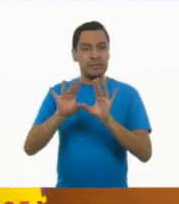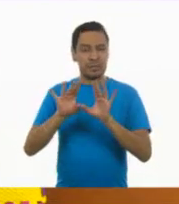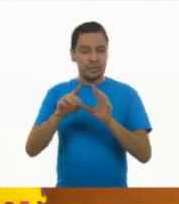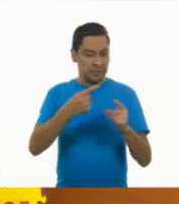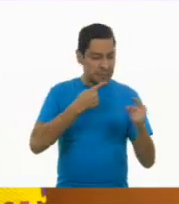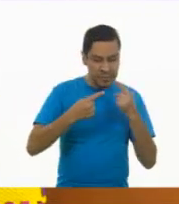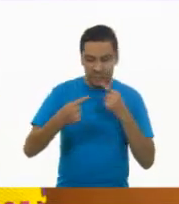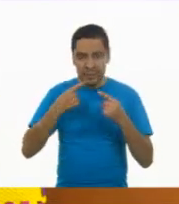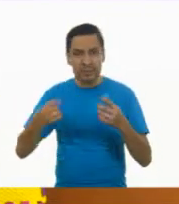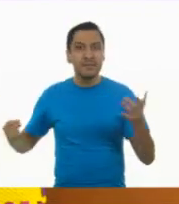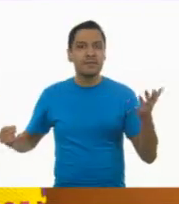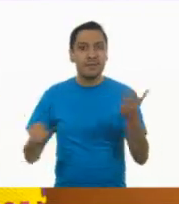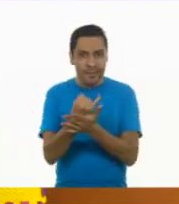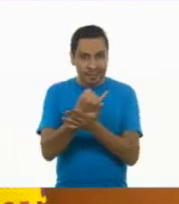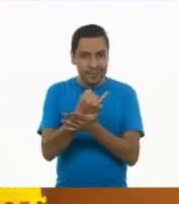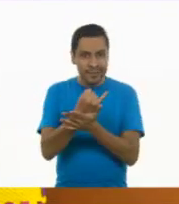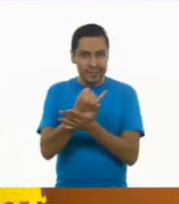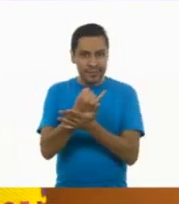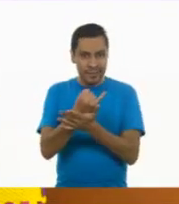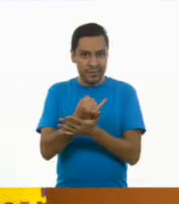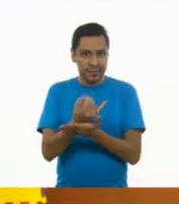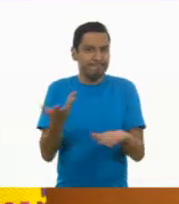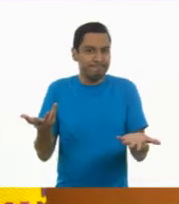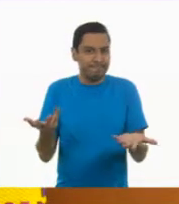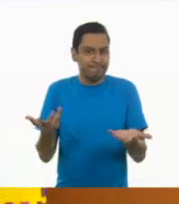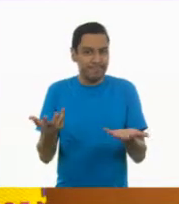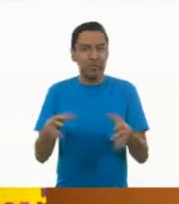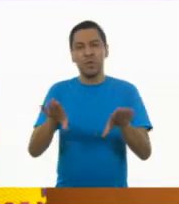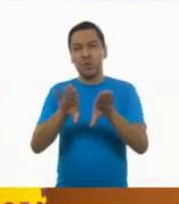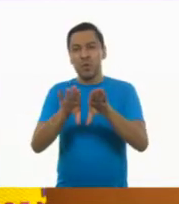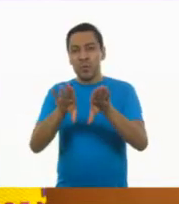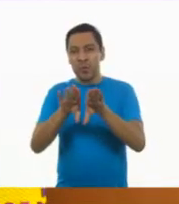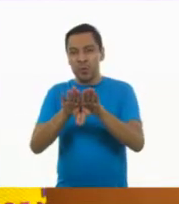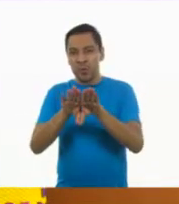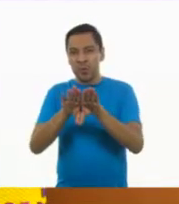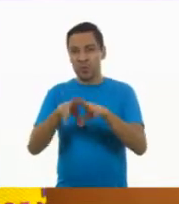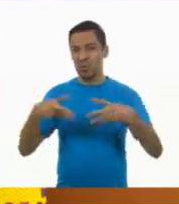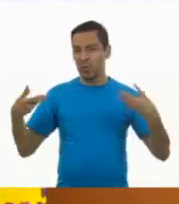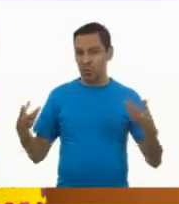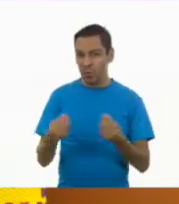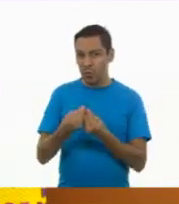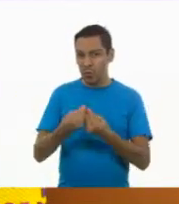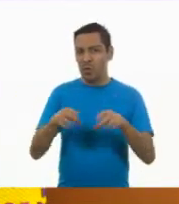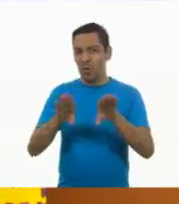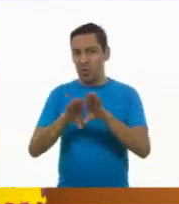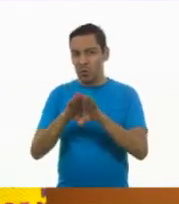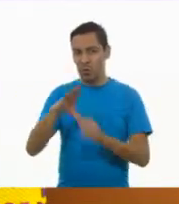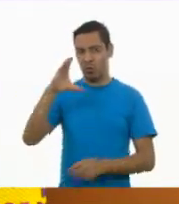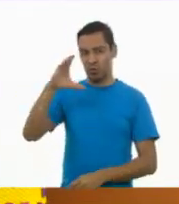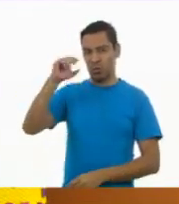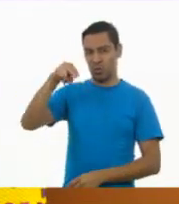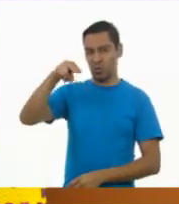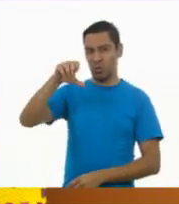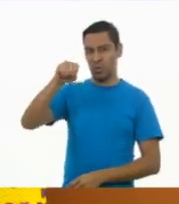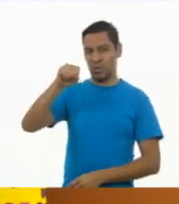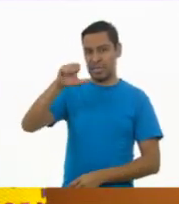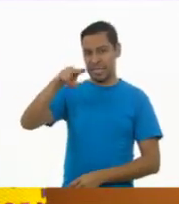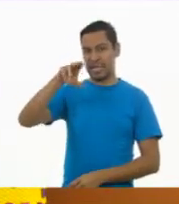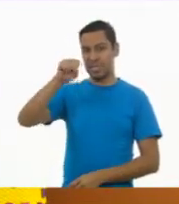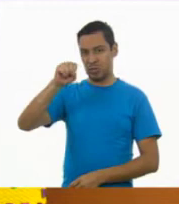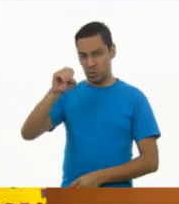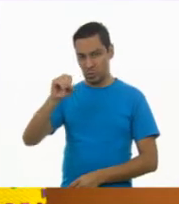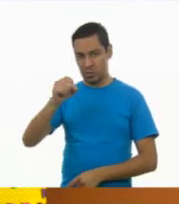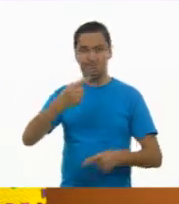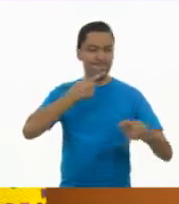toma de decisiones de manera colectiva. Estas pueden realizarse por consenso, es decir, todos